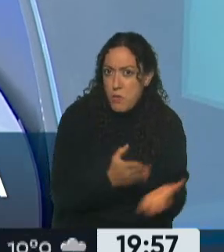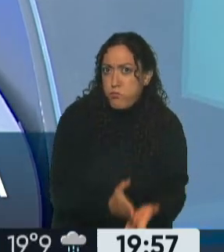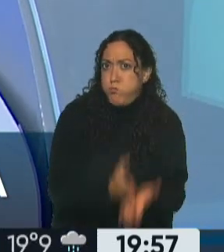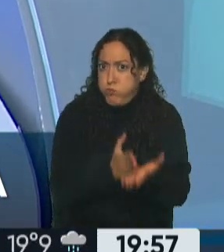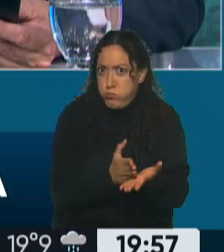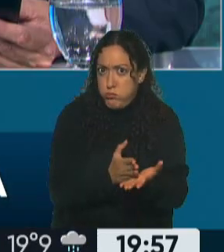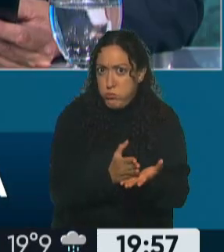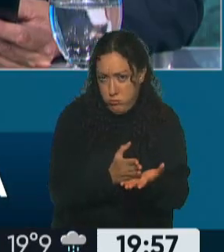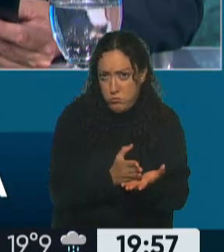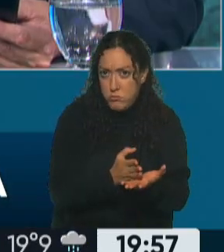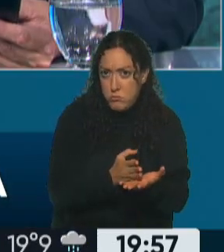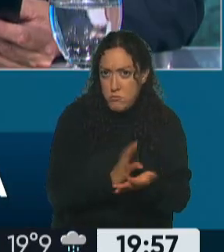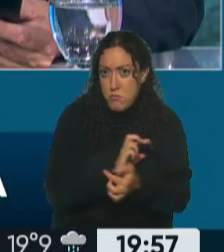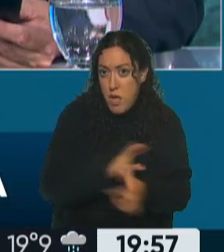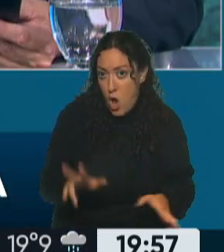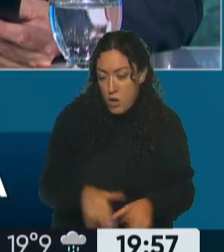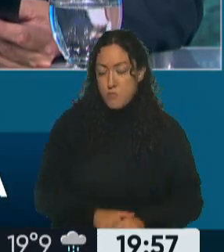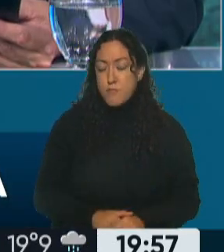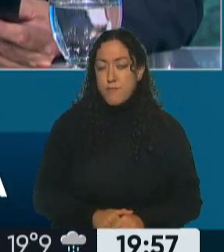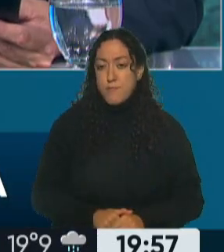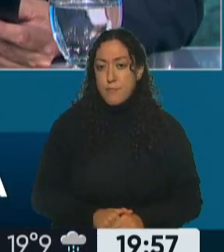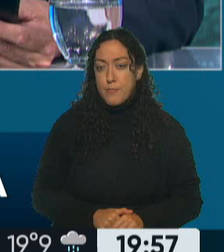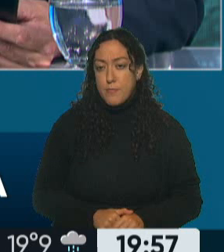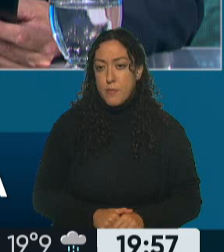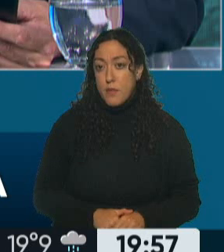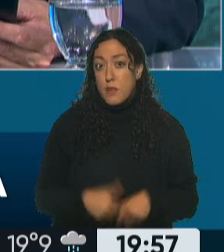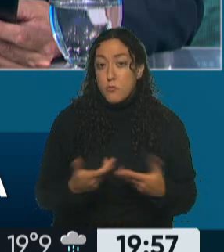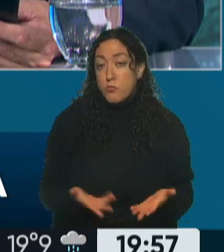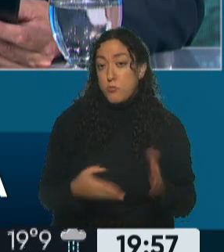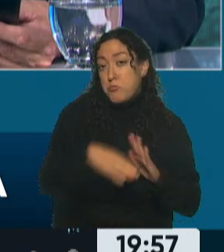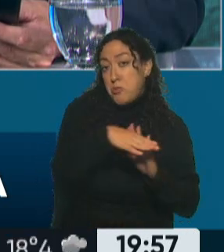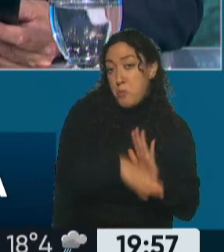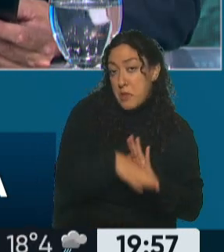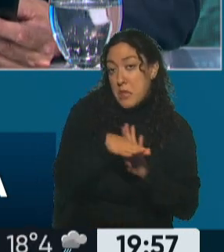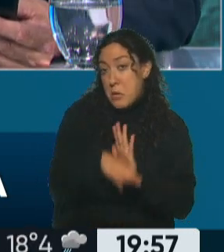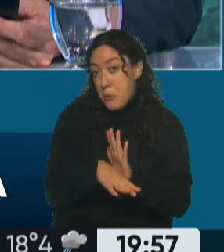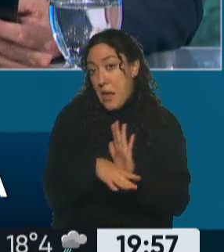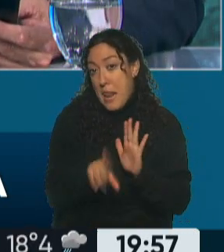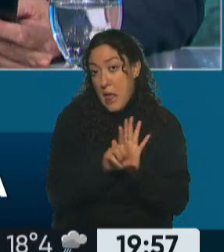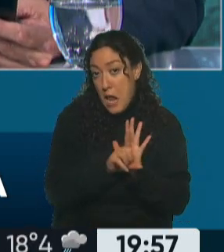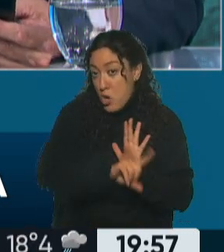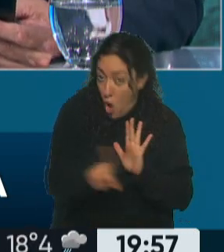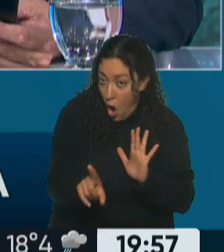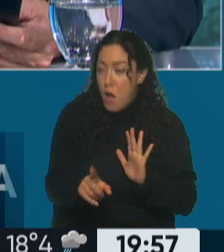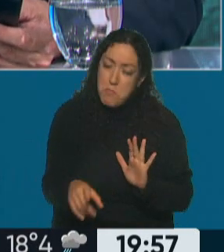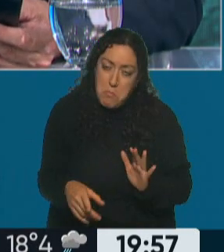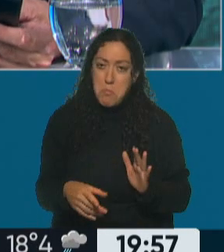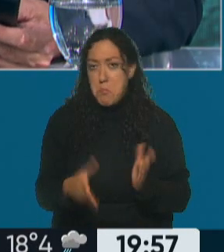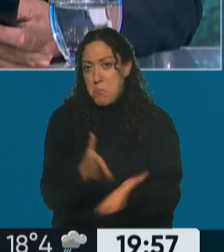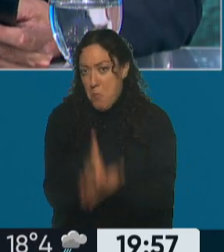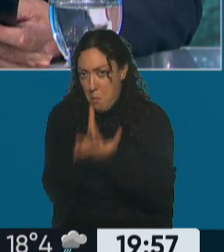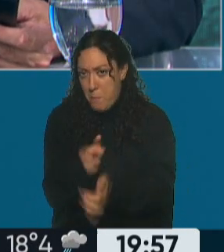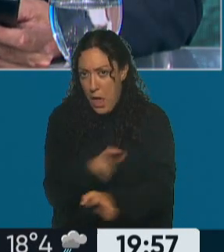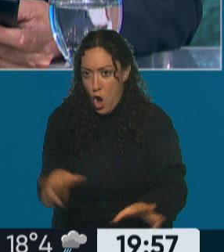que buscan que le permitan estas normas legales, sino con otras que serían todavía más duras. Un mensaje fuerte y